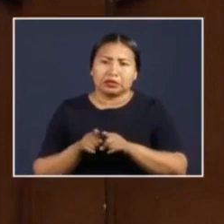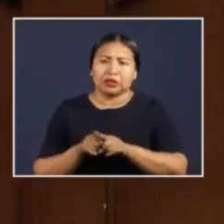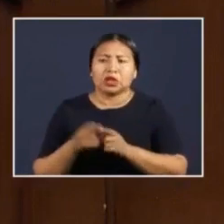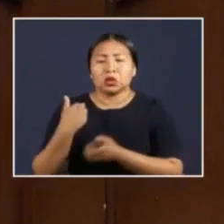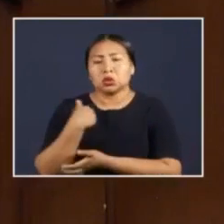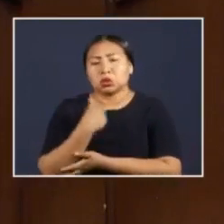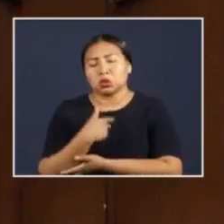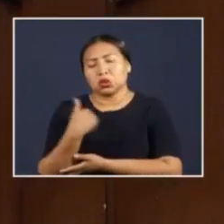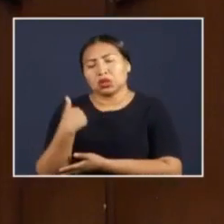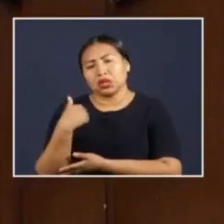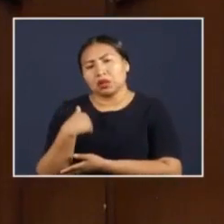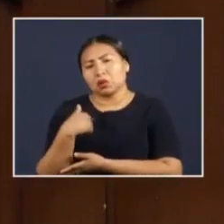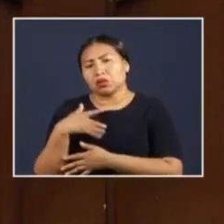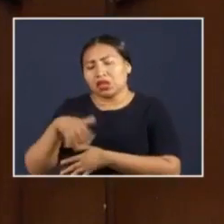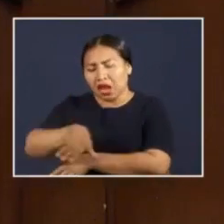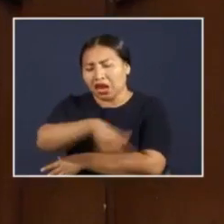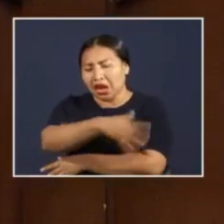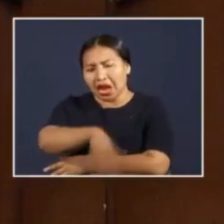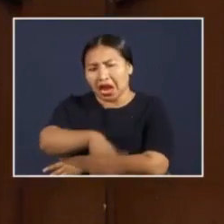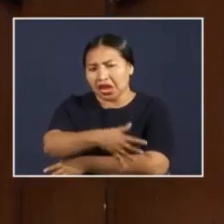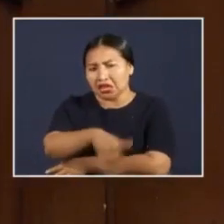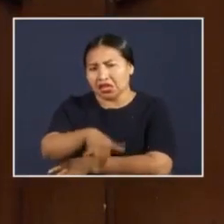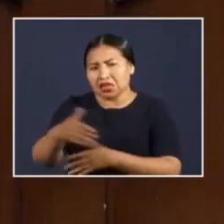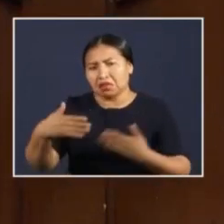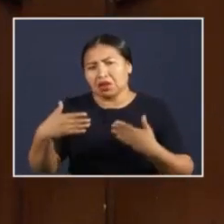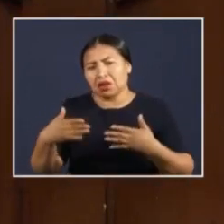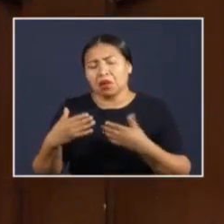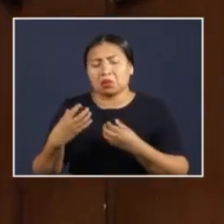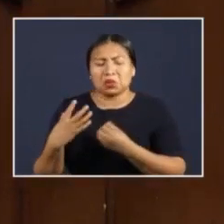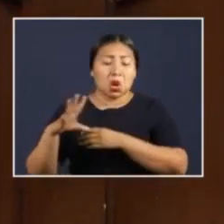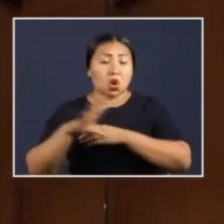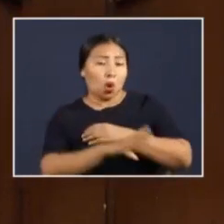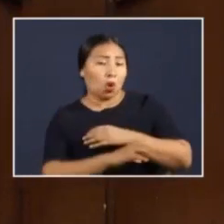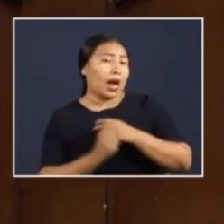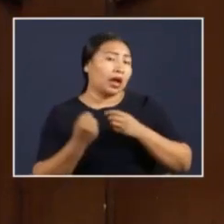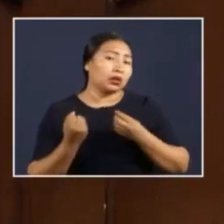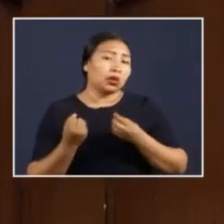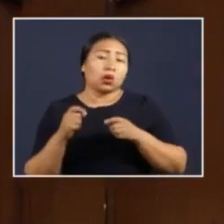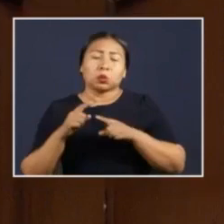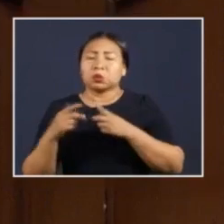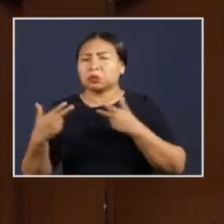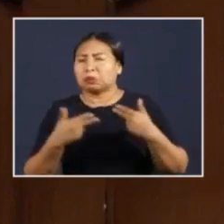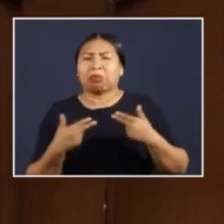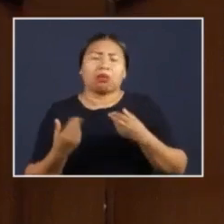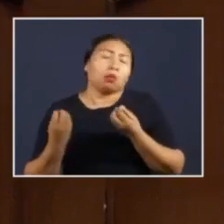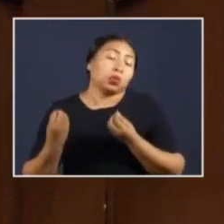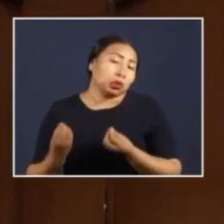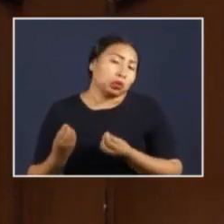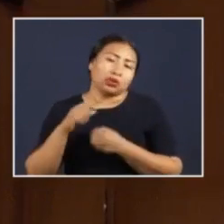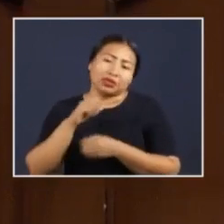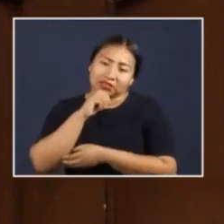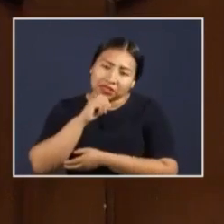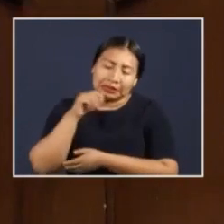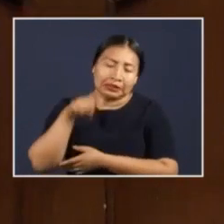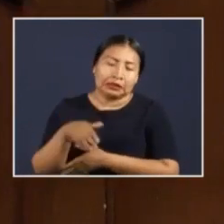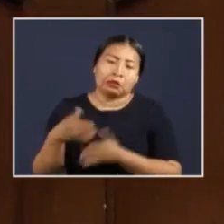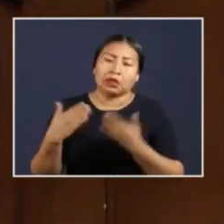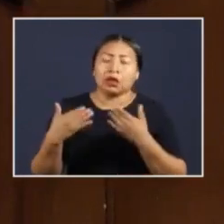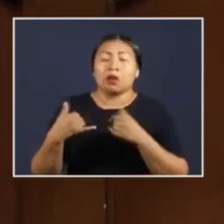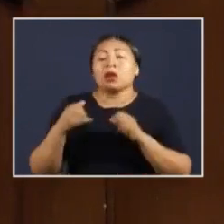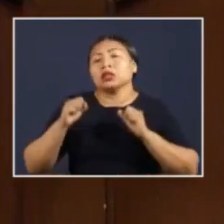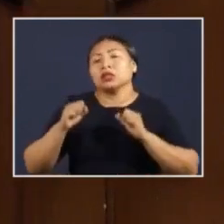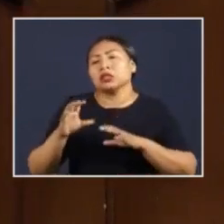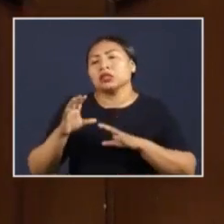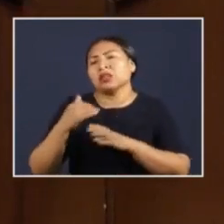en las calles de panamá que no es aceptable una situación de violencia que no es aceptable una situación en la que grupos delincuenciales